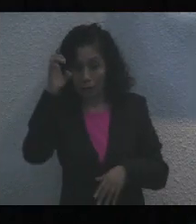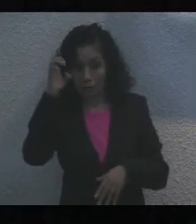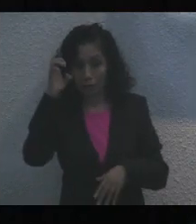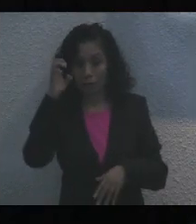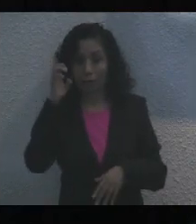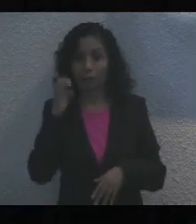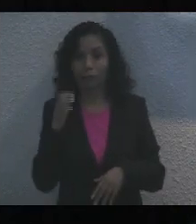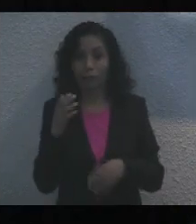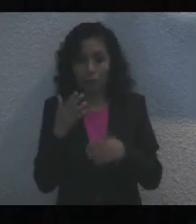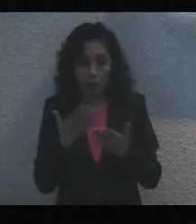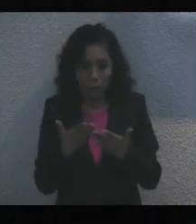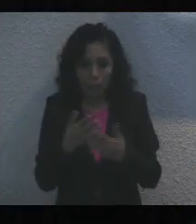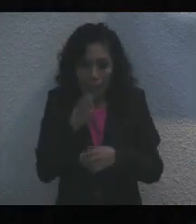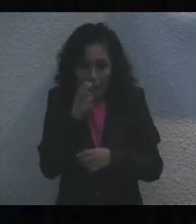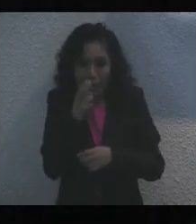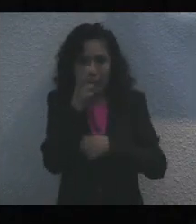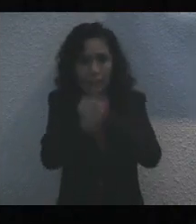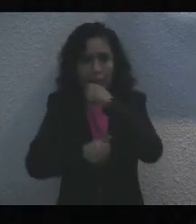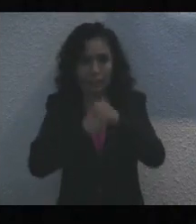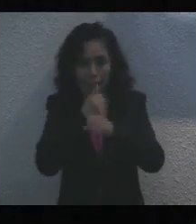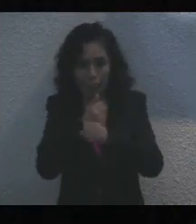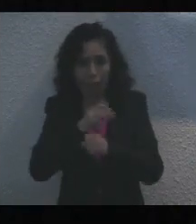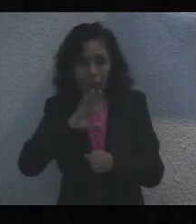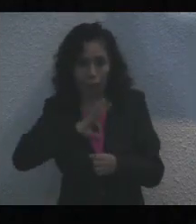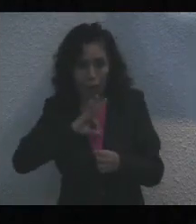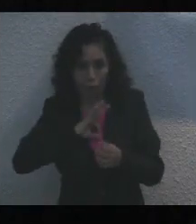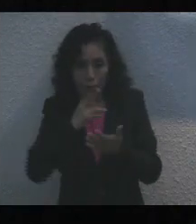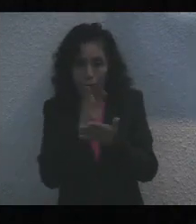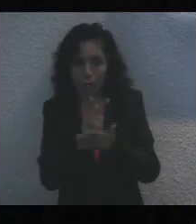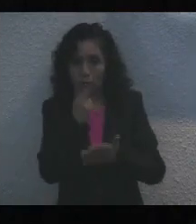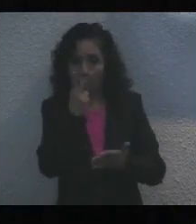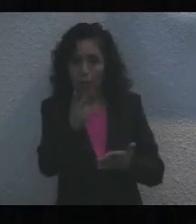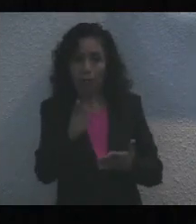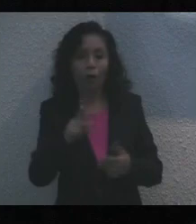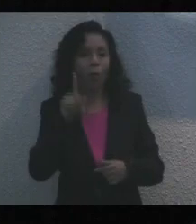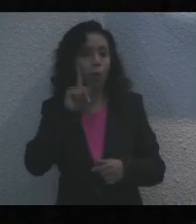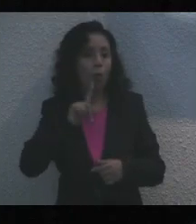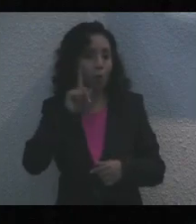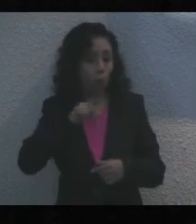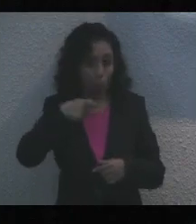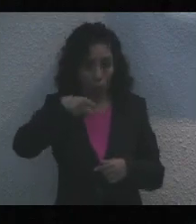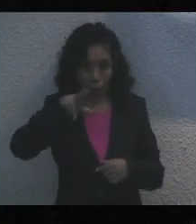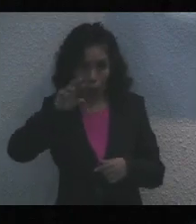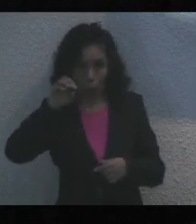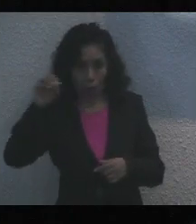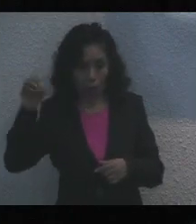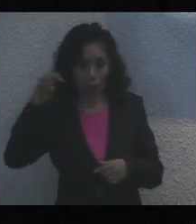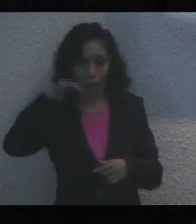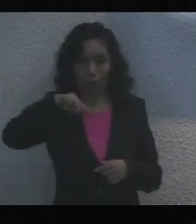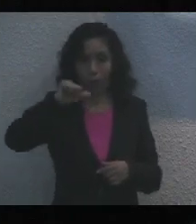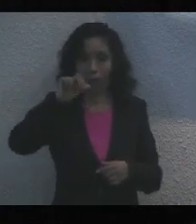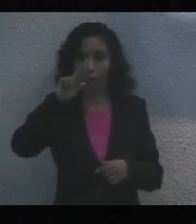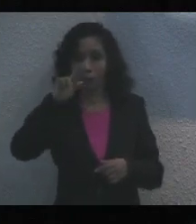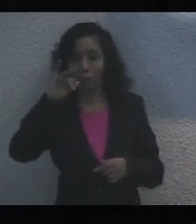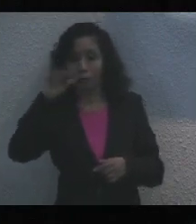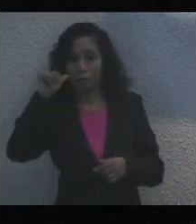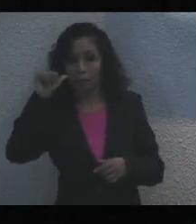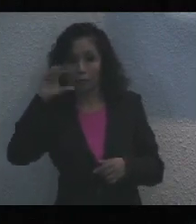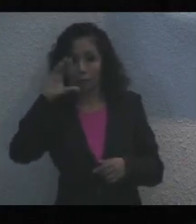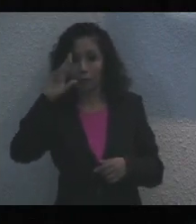a cabo la entrega de la medalla al mérito distinguida quintanarroense María Cristina Sangre